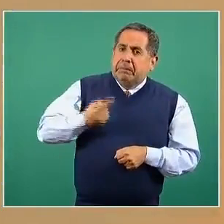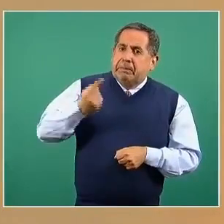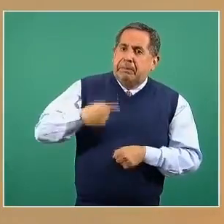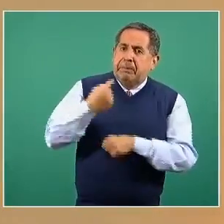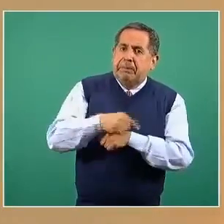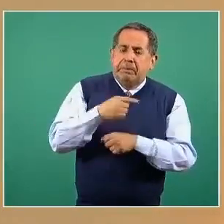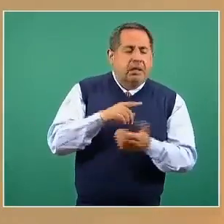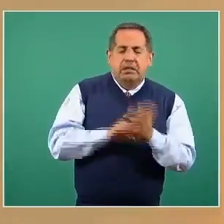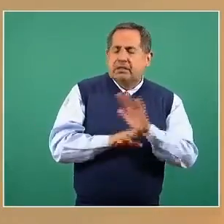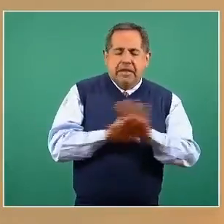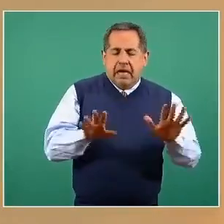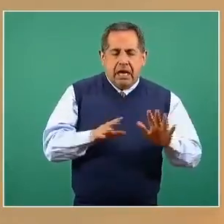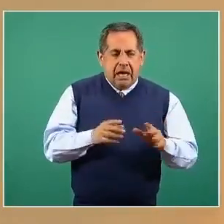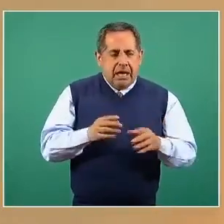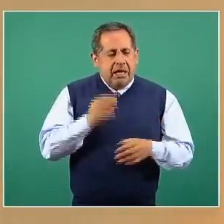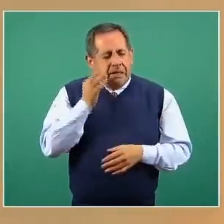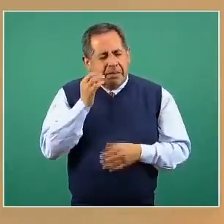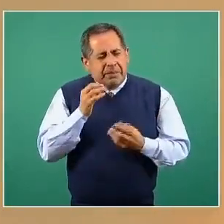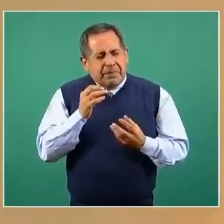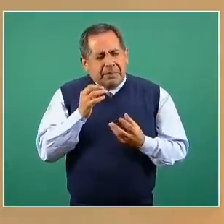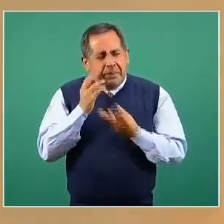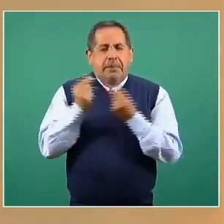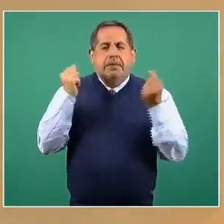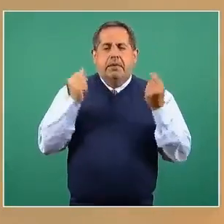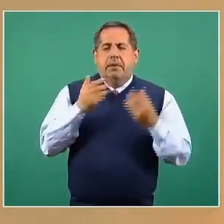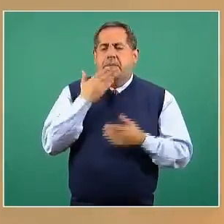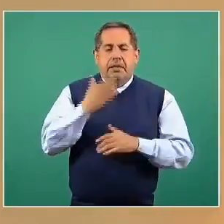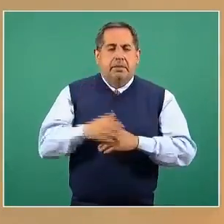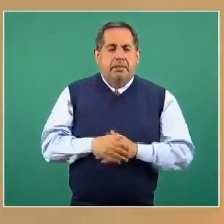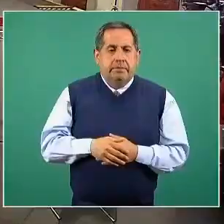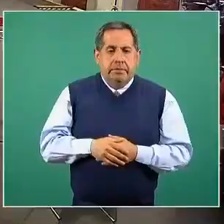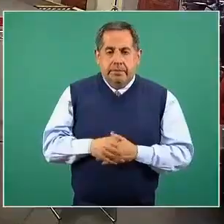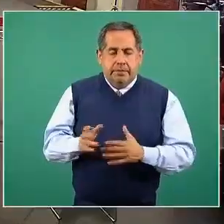y no ha ocurrido este fenómeno. La siguiente, me parece que es la última. Perfecto.